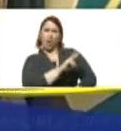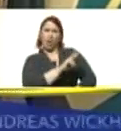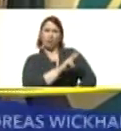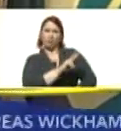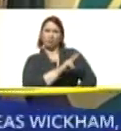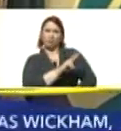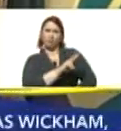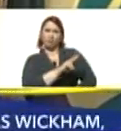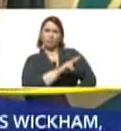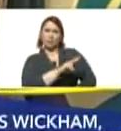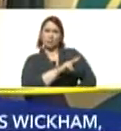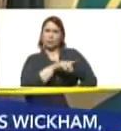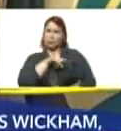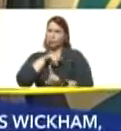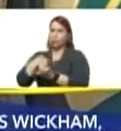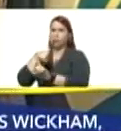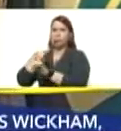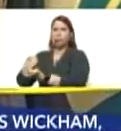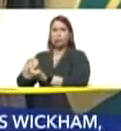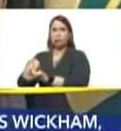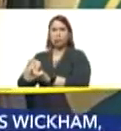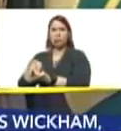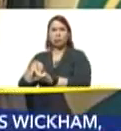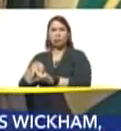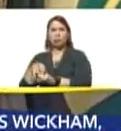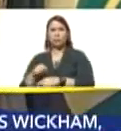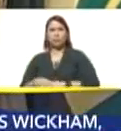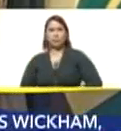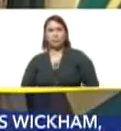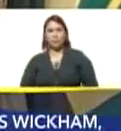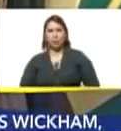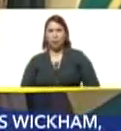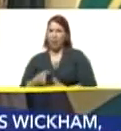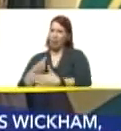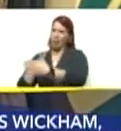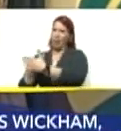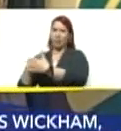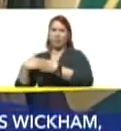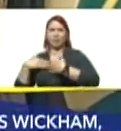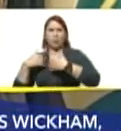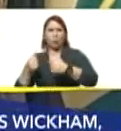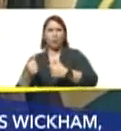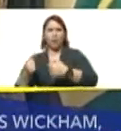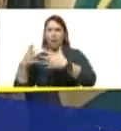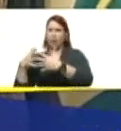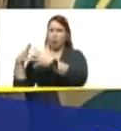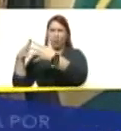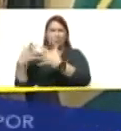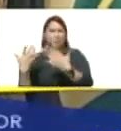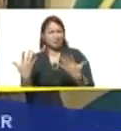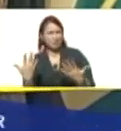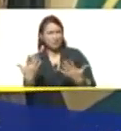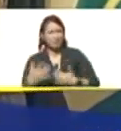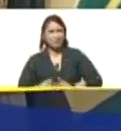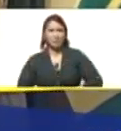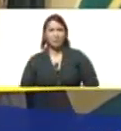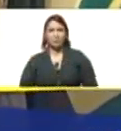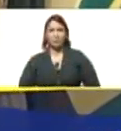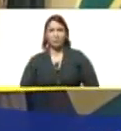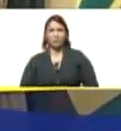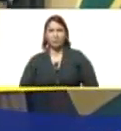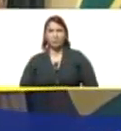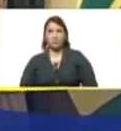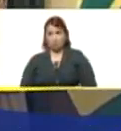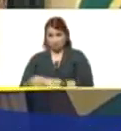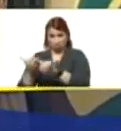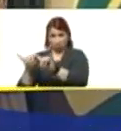una amenaza inusual y extraordinaria para la seguridad de los Estados Unidos. El premio Nobel de